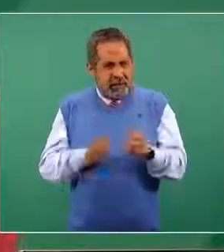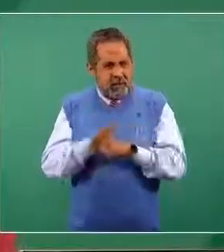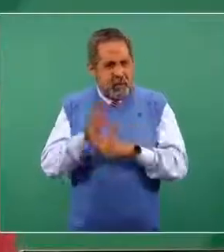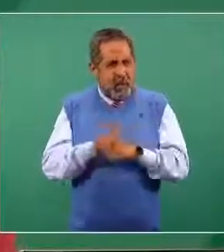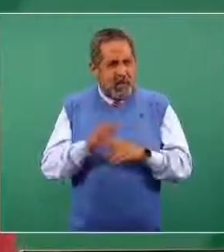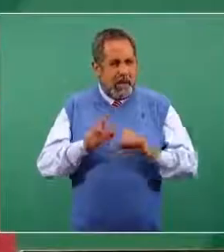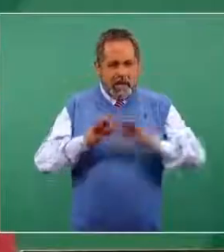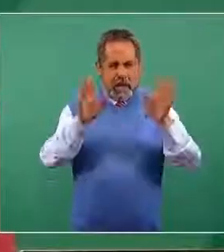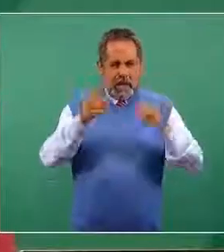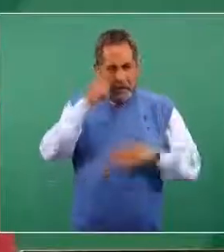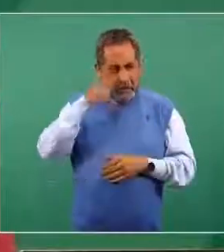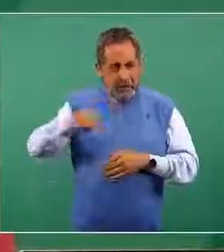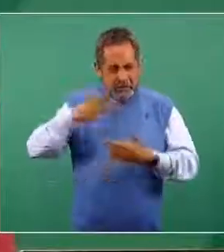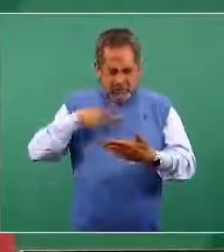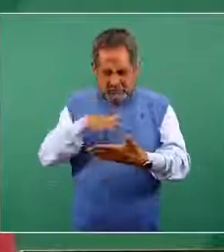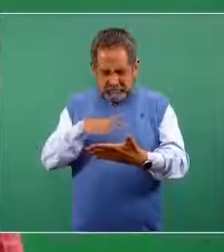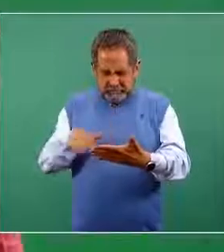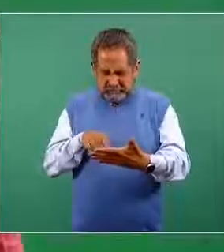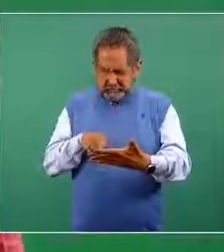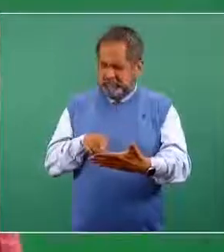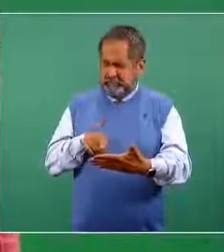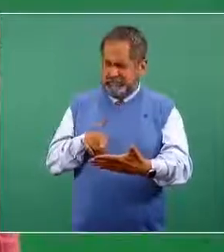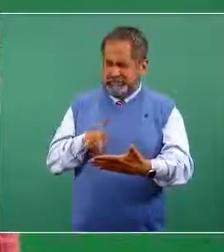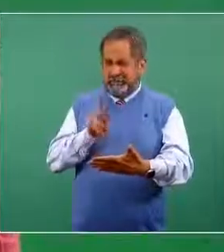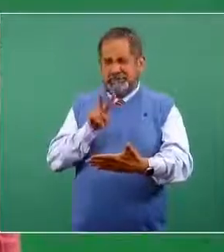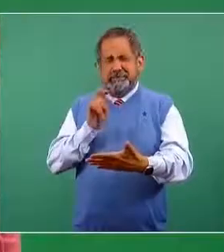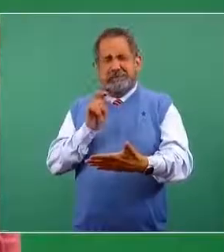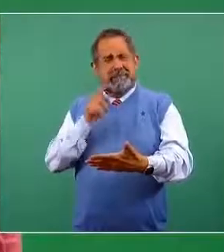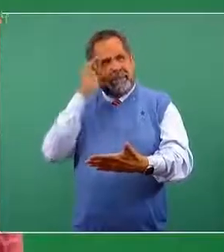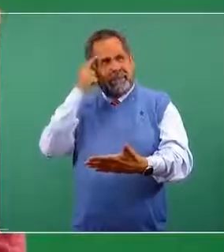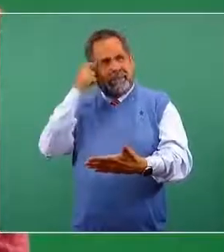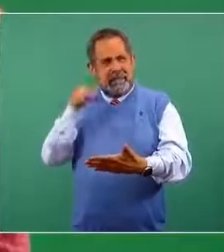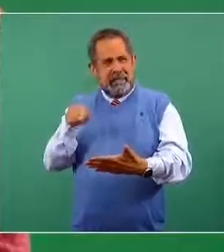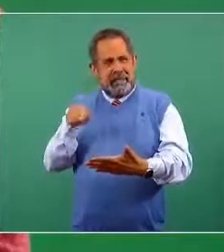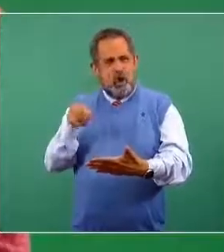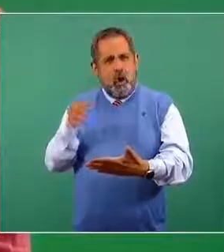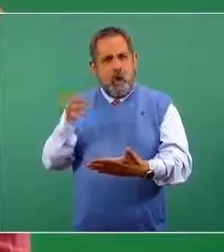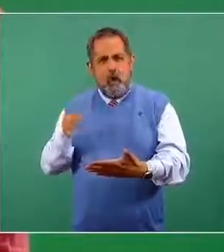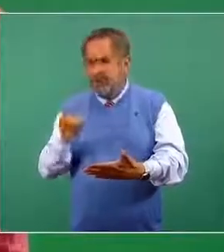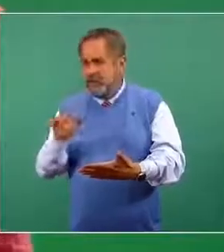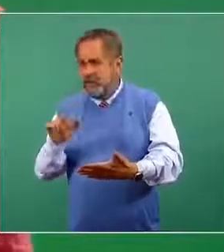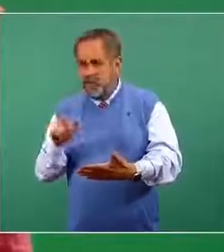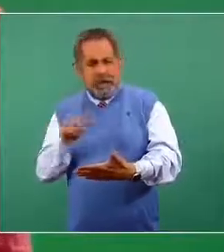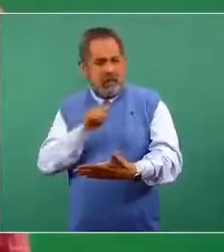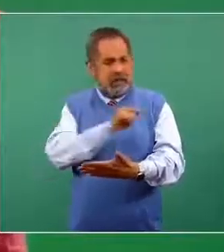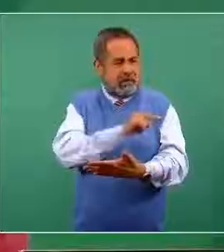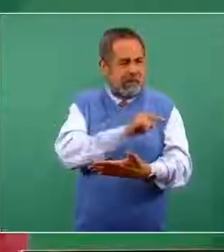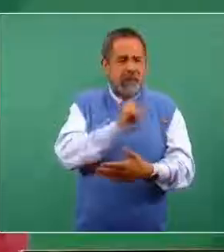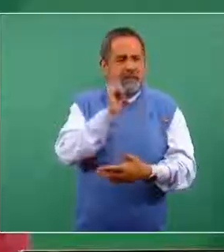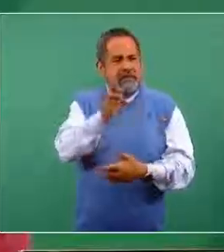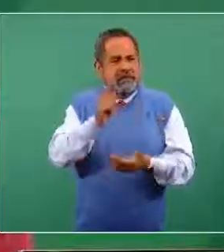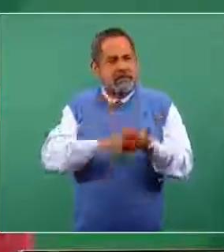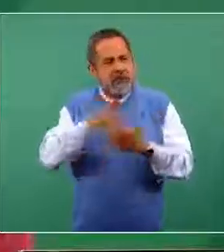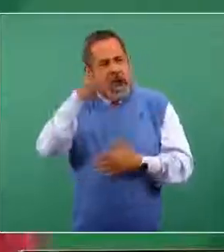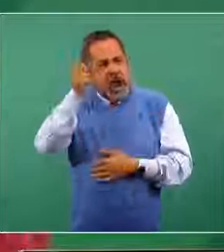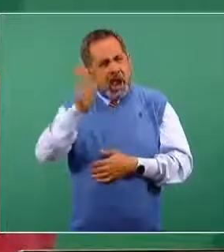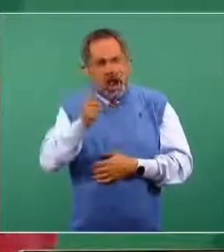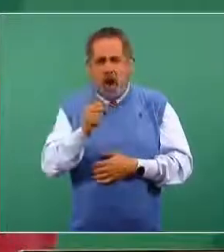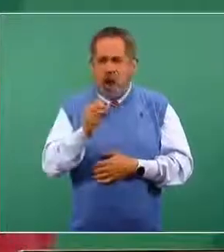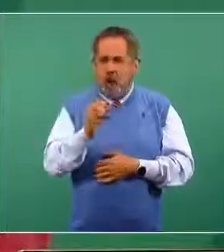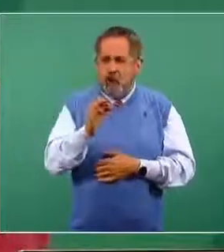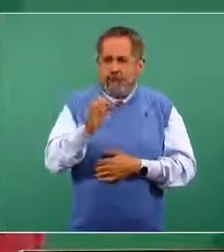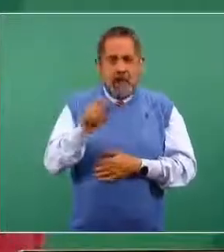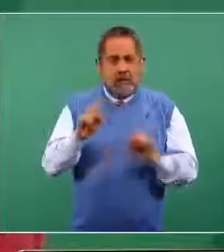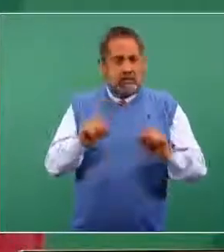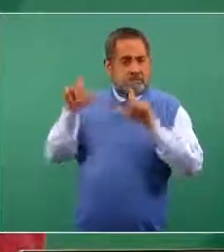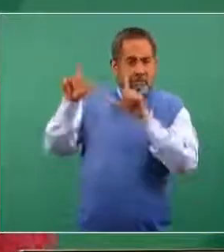no queda claro para los lectores de estos medios o escuchas y televidentes cuál es su concepto de oficial, porque todo lo que